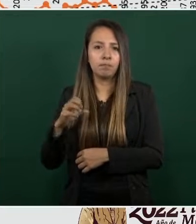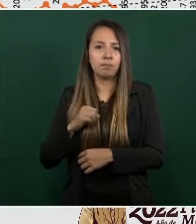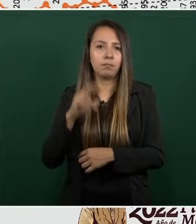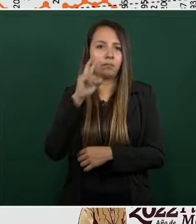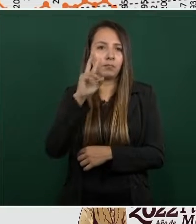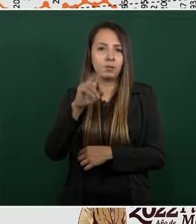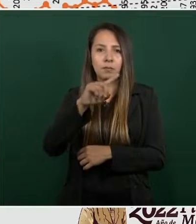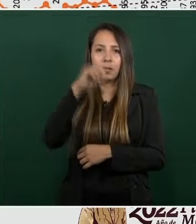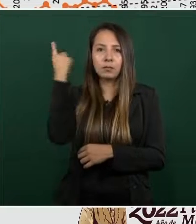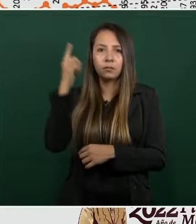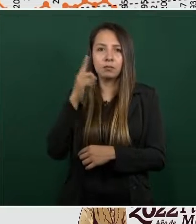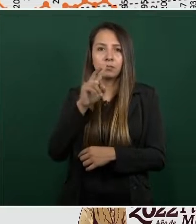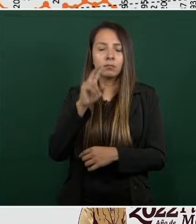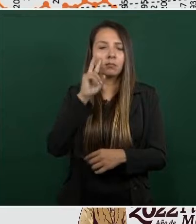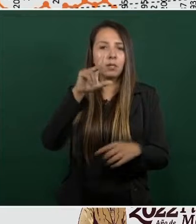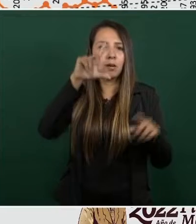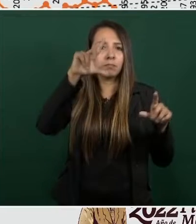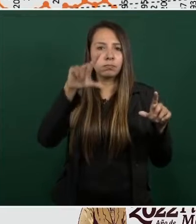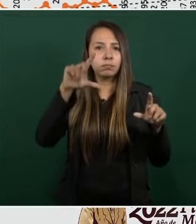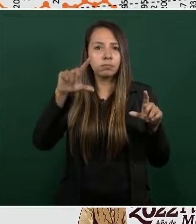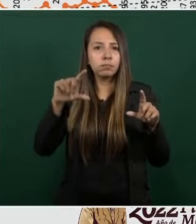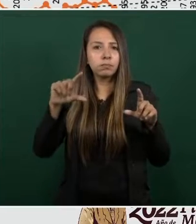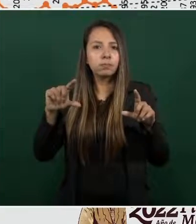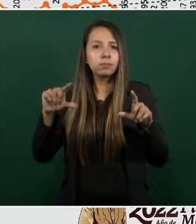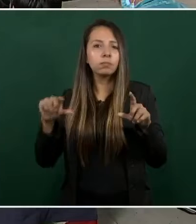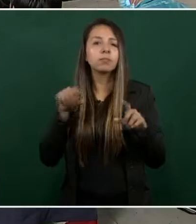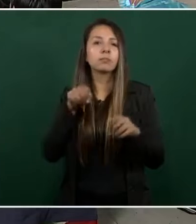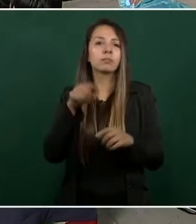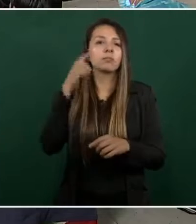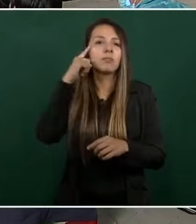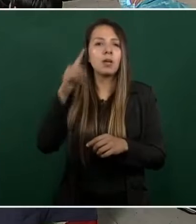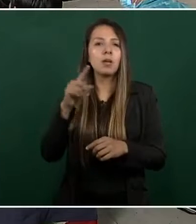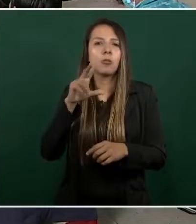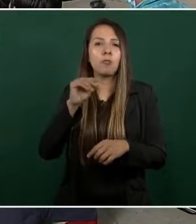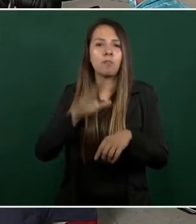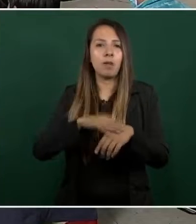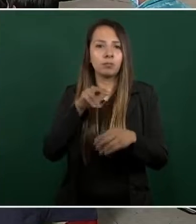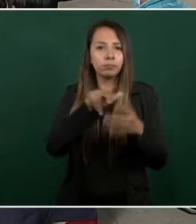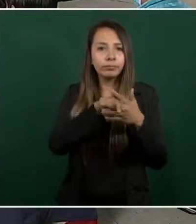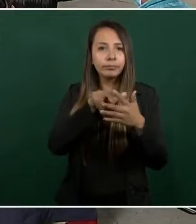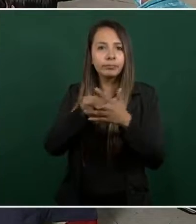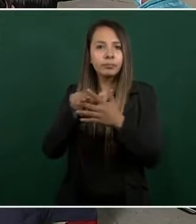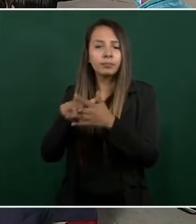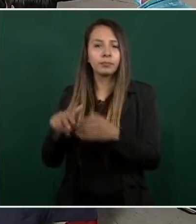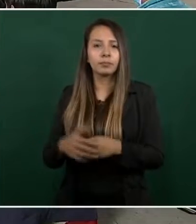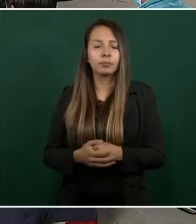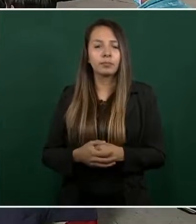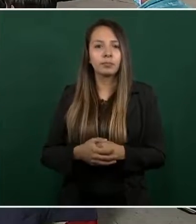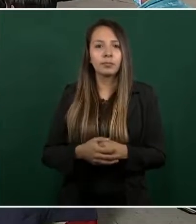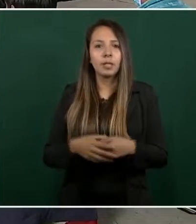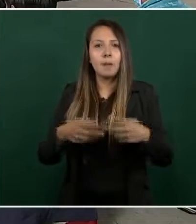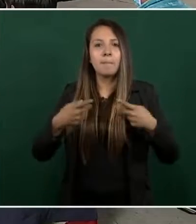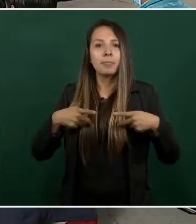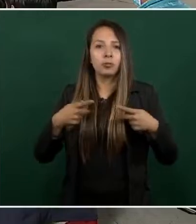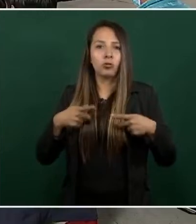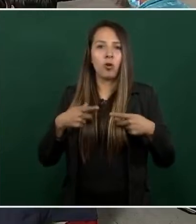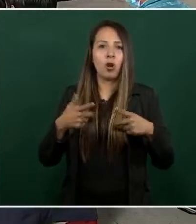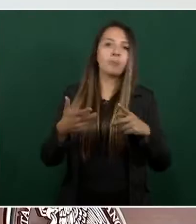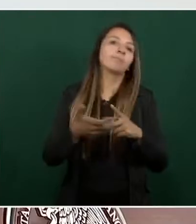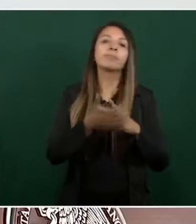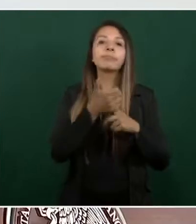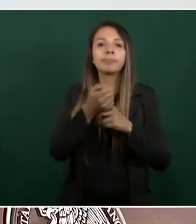representados con una tendencia hacia la baja para evitar este delito. La trata de personas, con 8